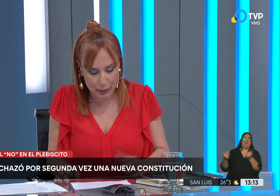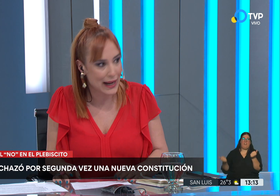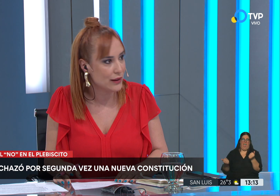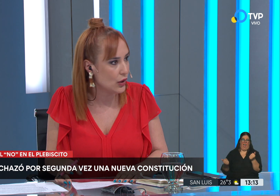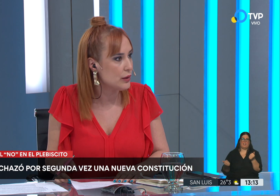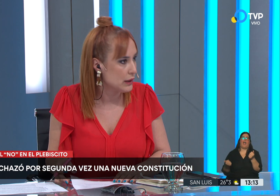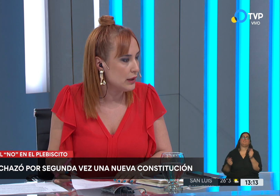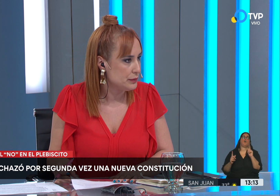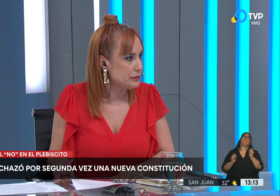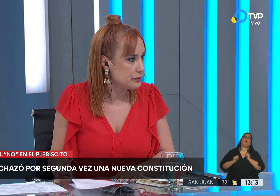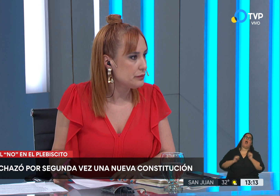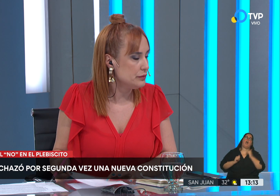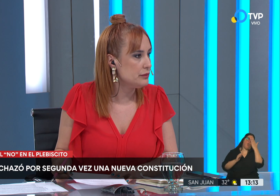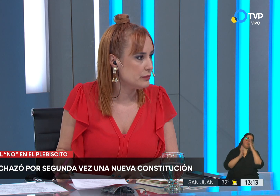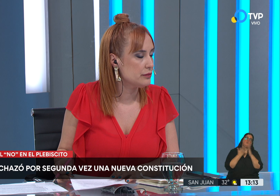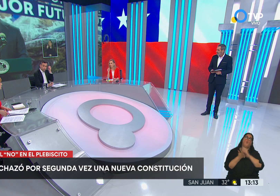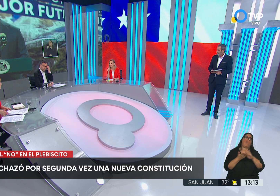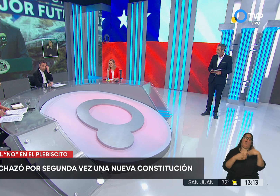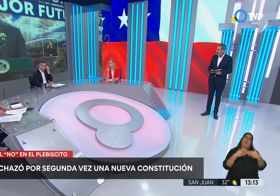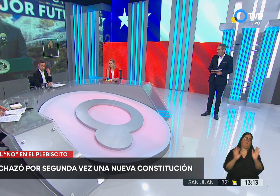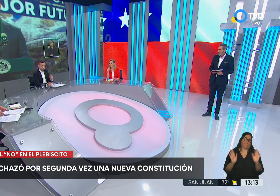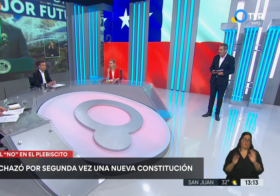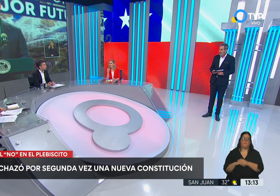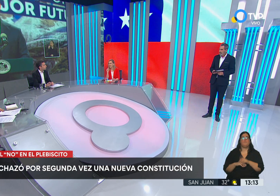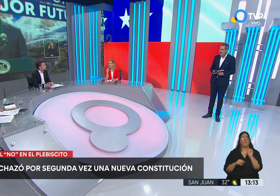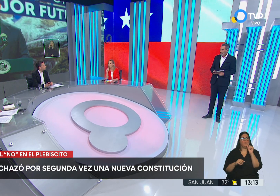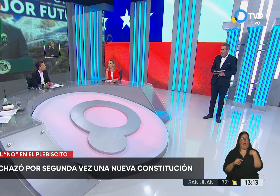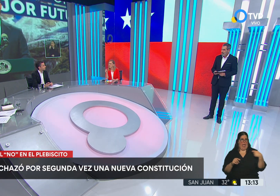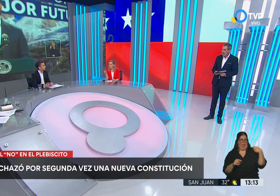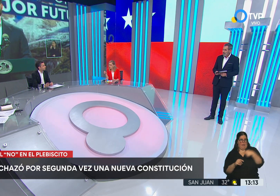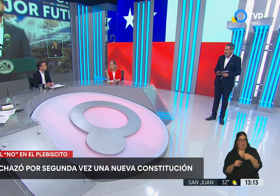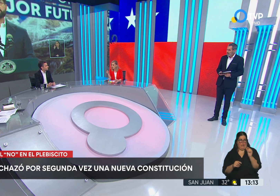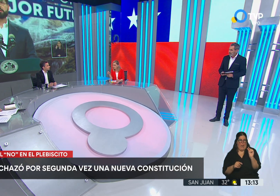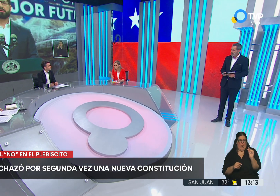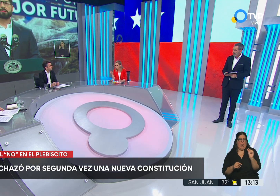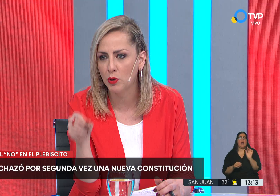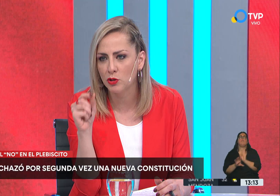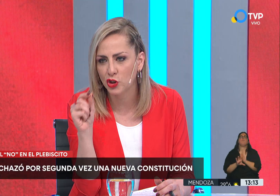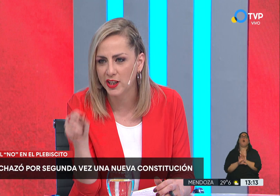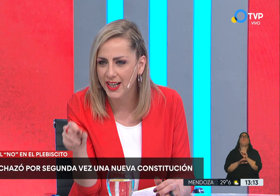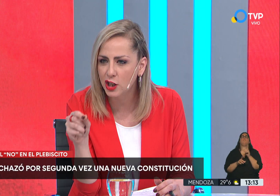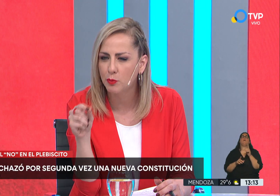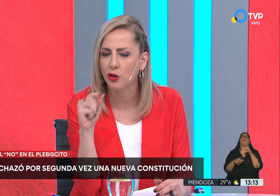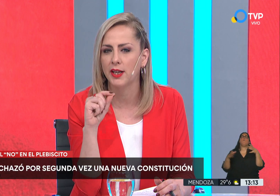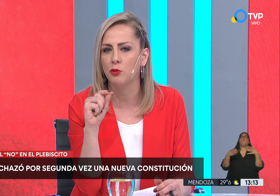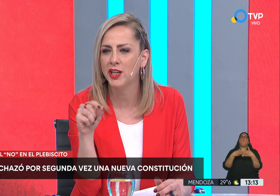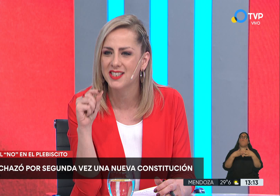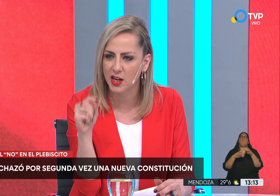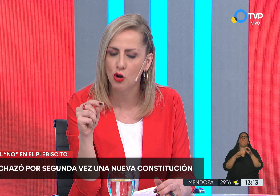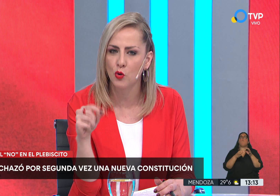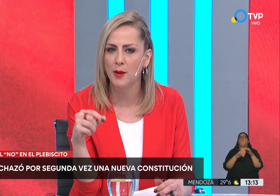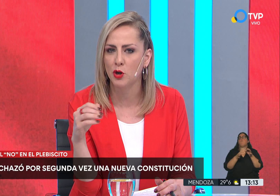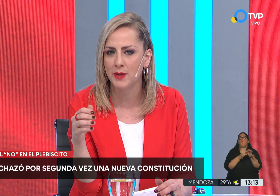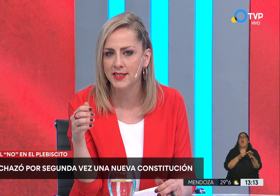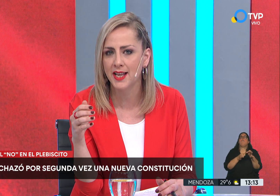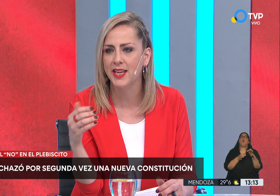Seguir esperando. Leti, te agrego, chiquitito, el tema de la criminalización también de los pueblos originarios, porque Boric